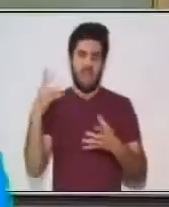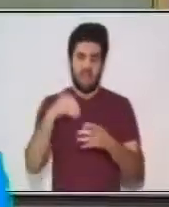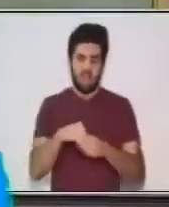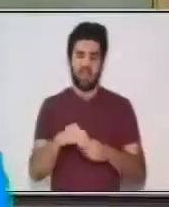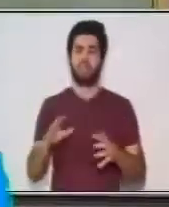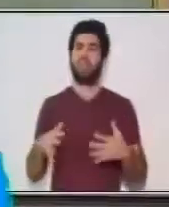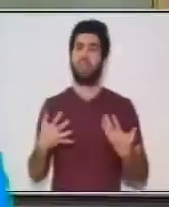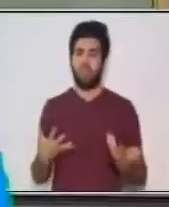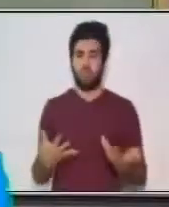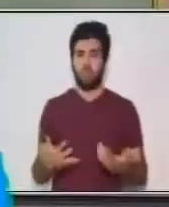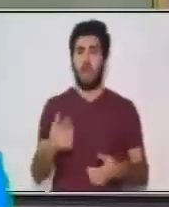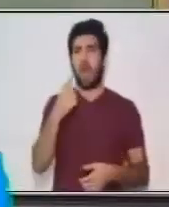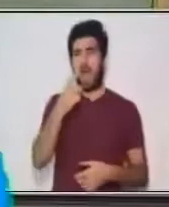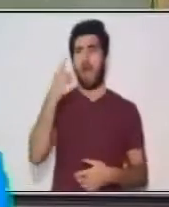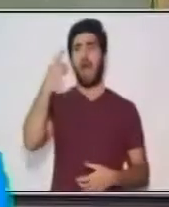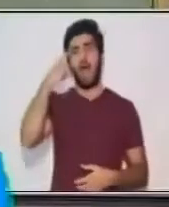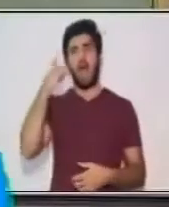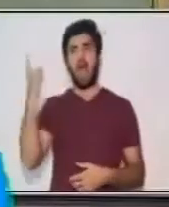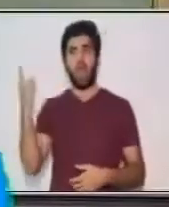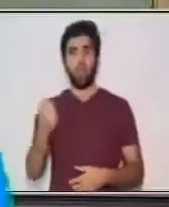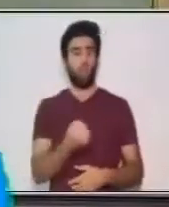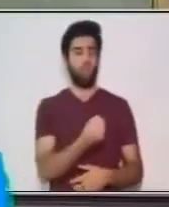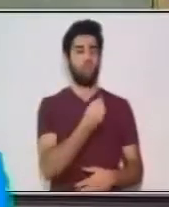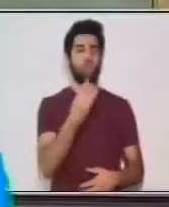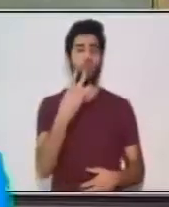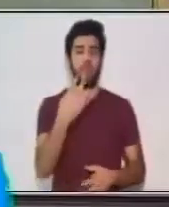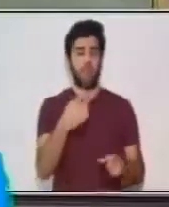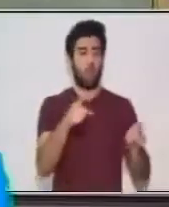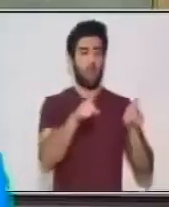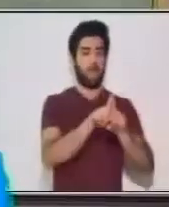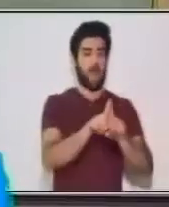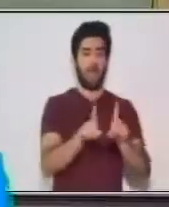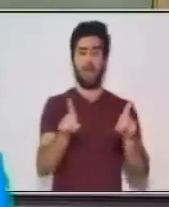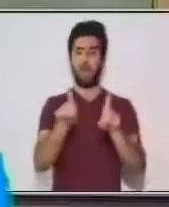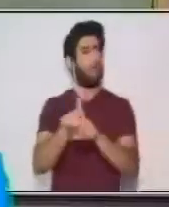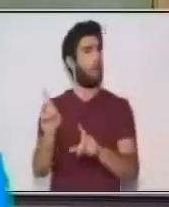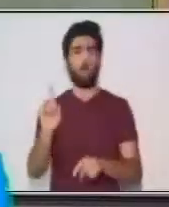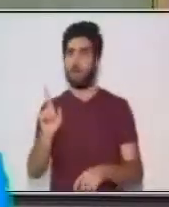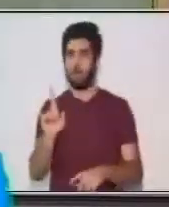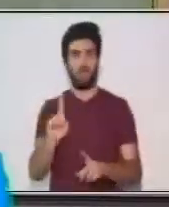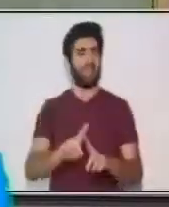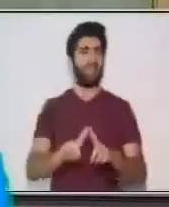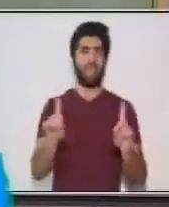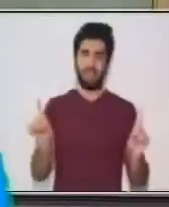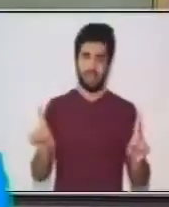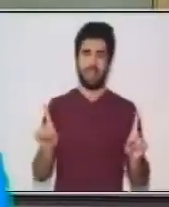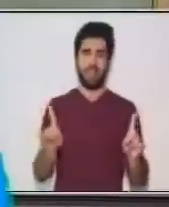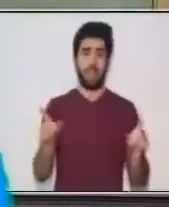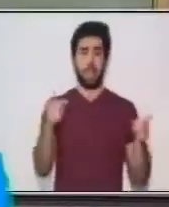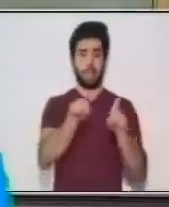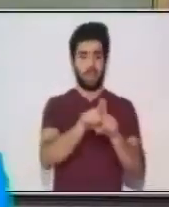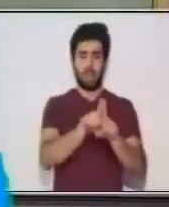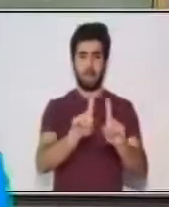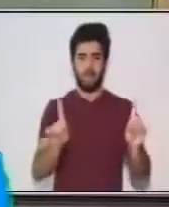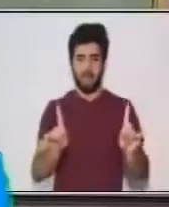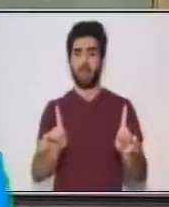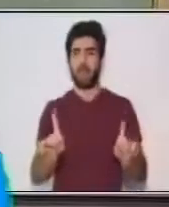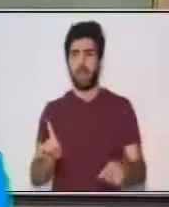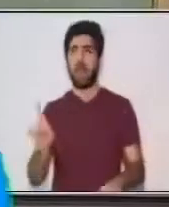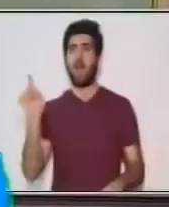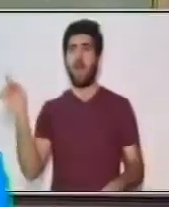Así es, son números impares. Pero esos números impares no son cualquiera, sino